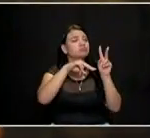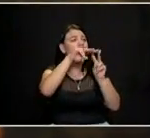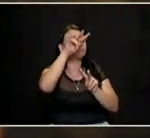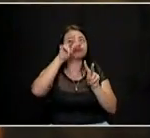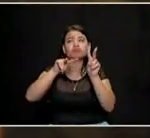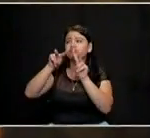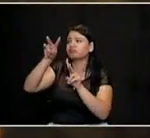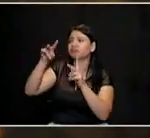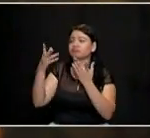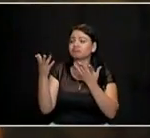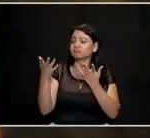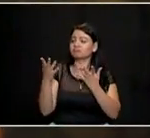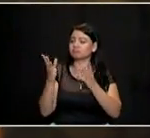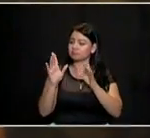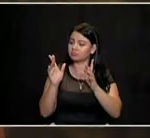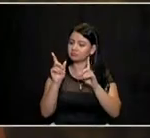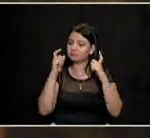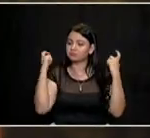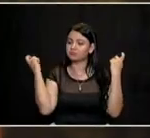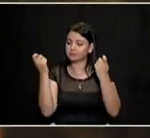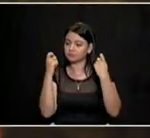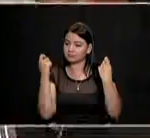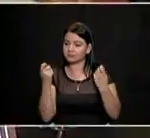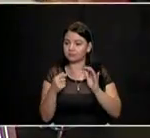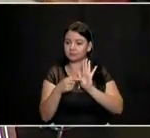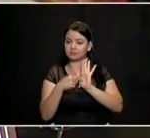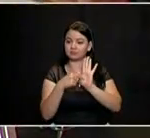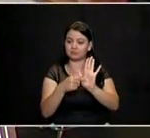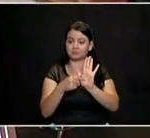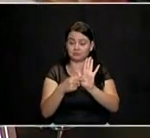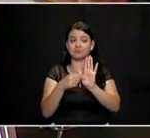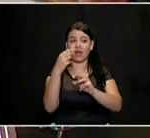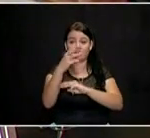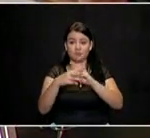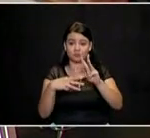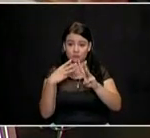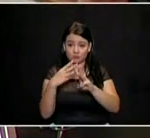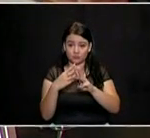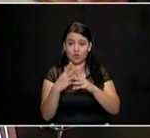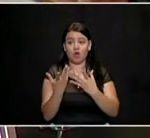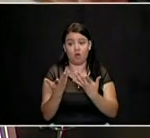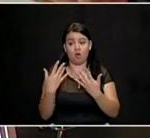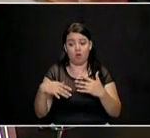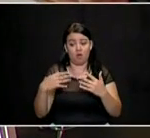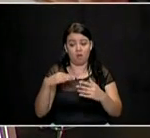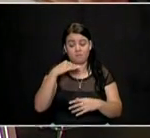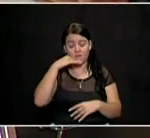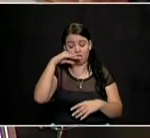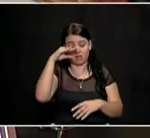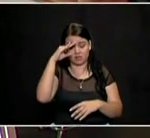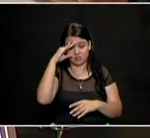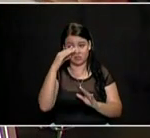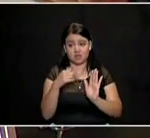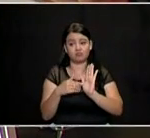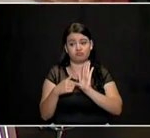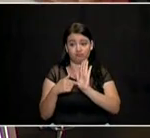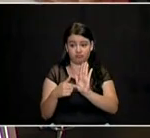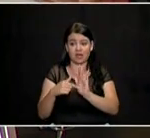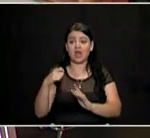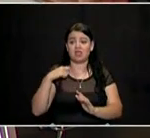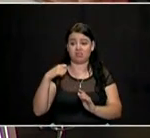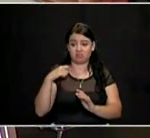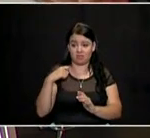debemos promover y mostrar al mundo como una ciudad que tiene una riqueza